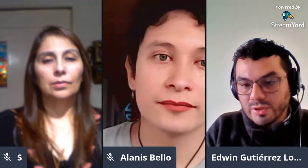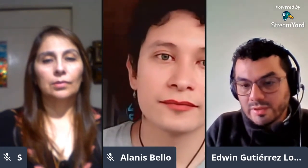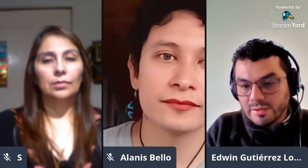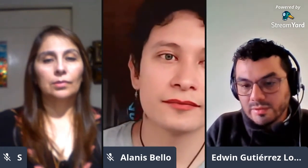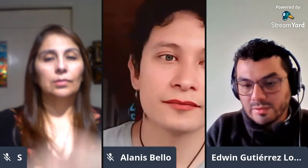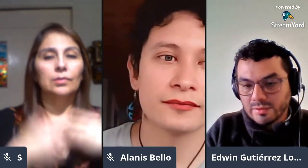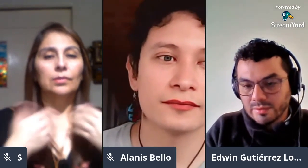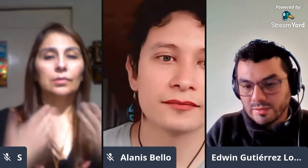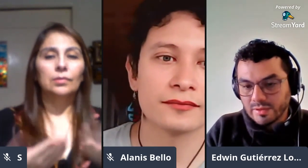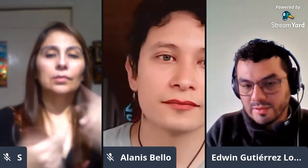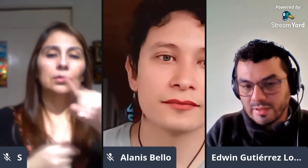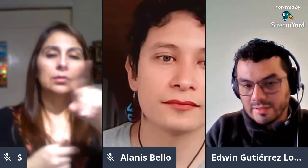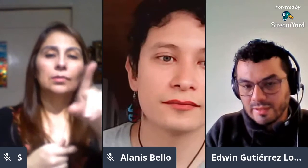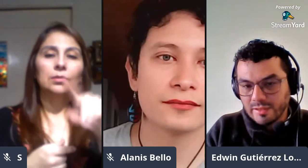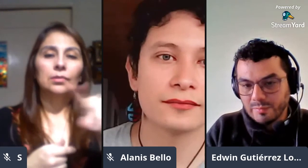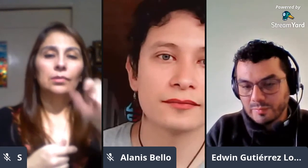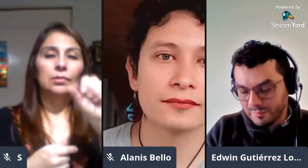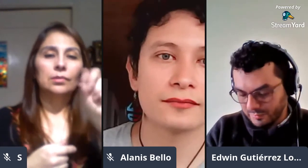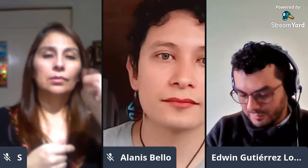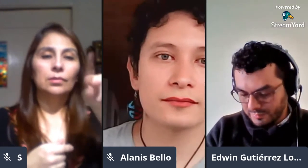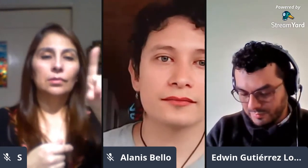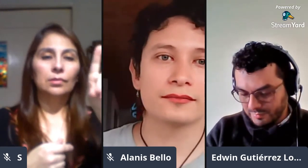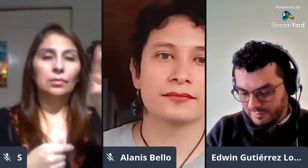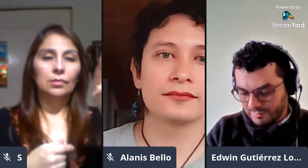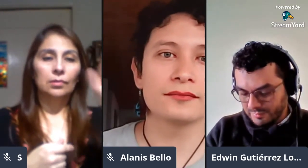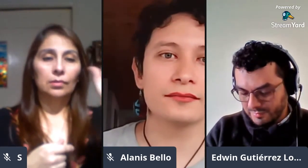Sandra, ¿me escuchas? ¿Estás ahí?